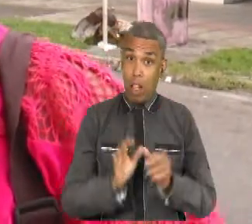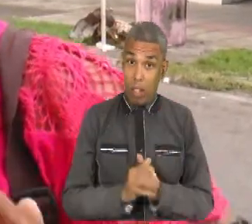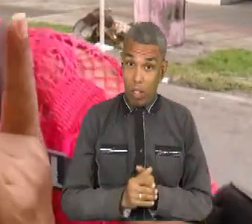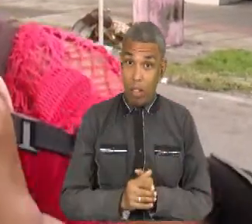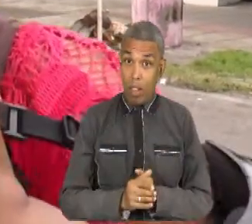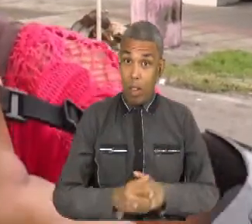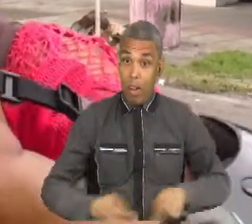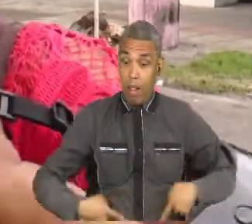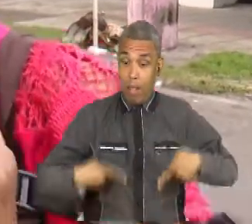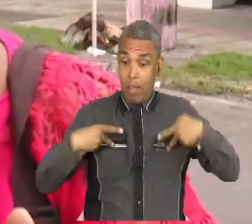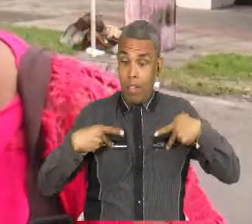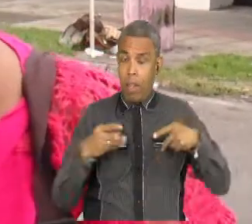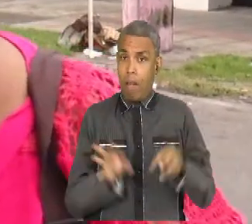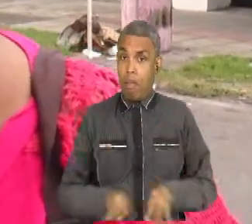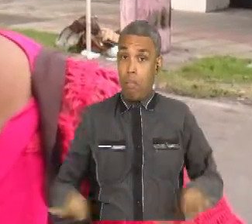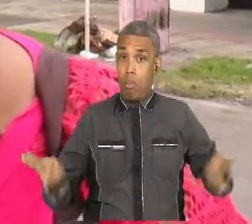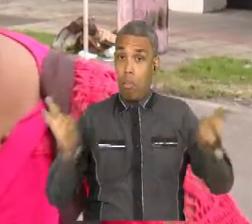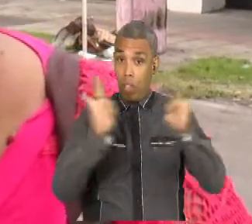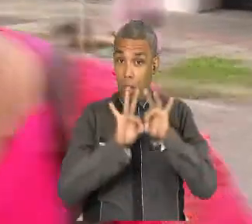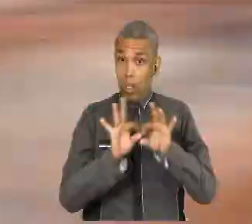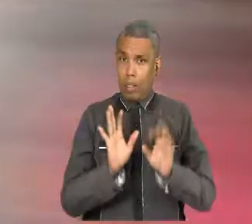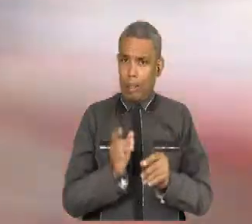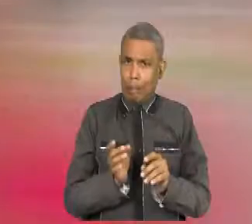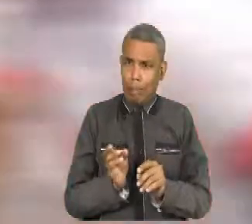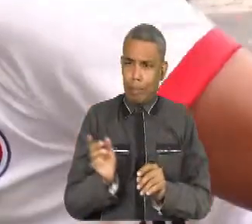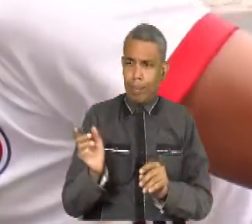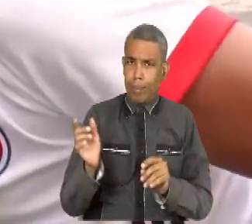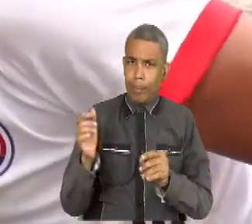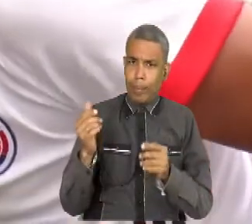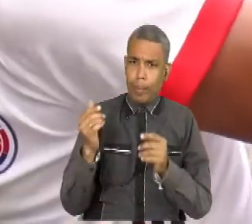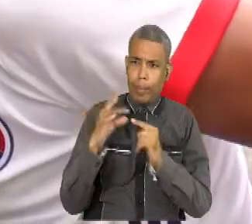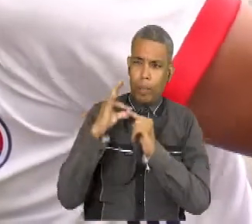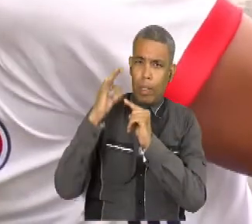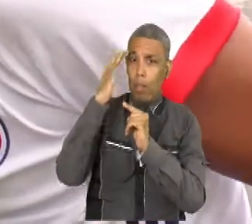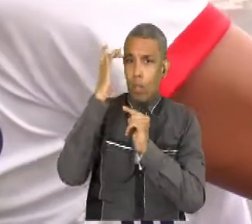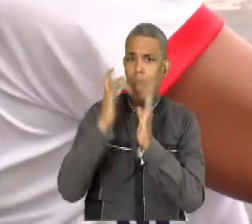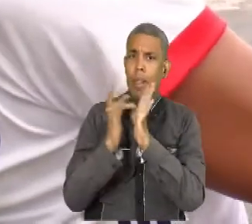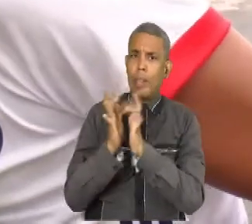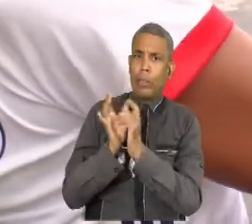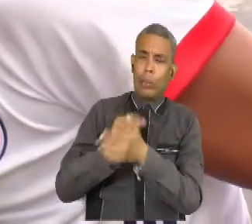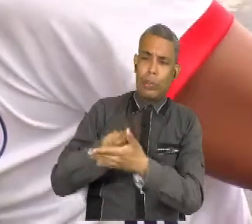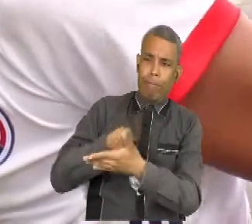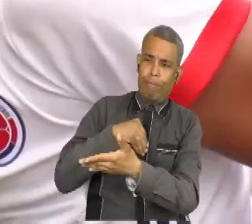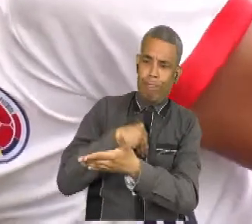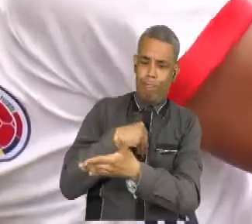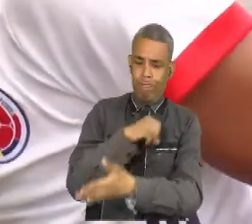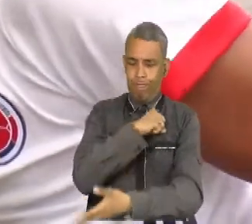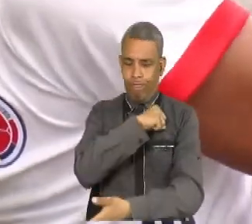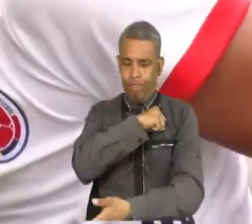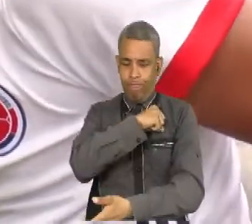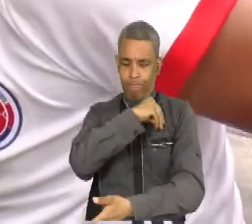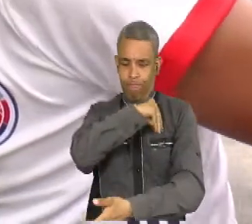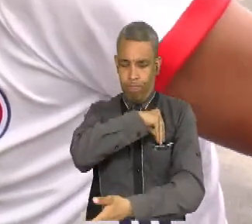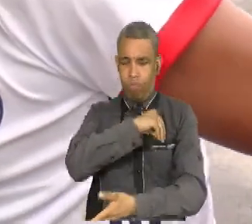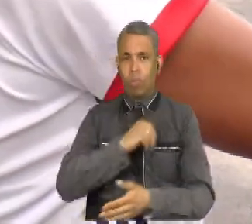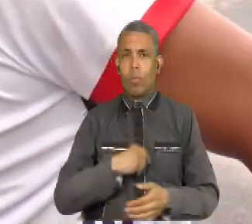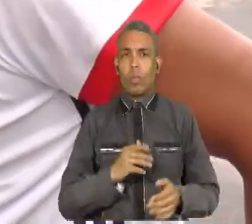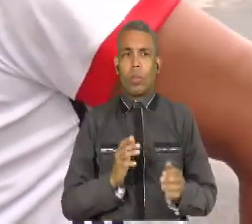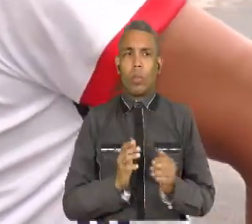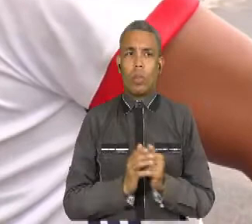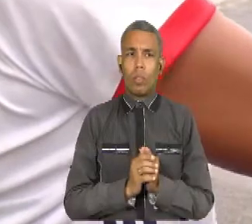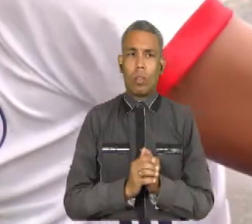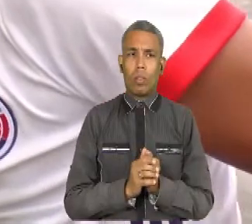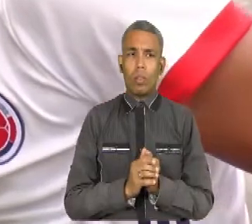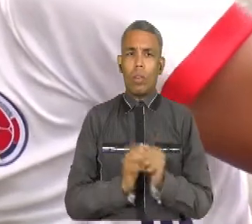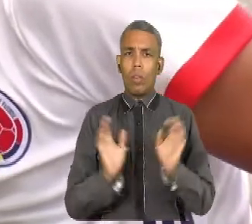nada, pero sobre todo que tengamos a Cristo en nuestro corazón. Porque lo mejor que uno le puede pasar es tener la vida y que tenga uno su familia, todo